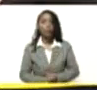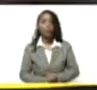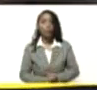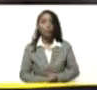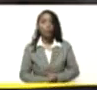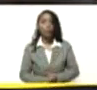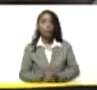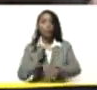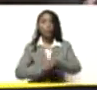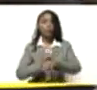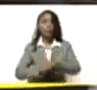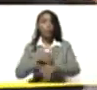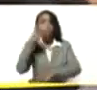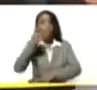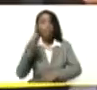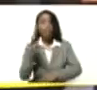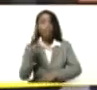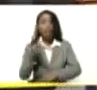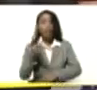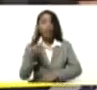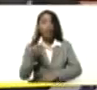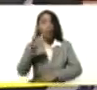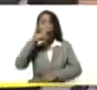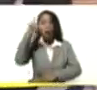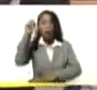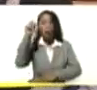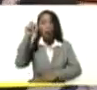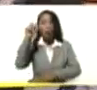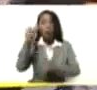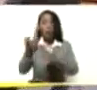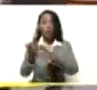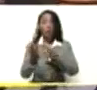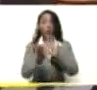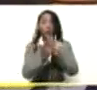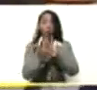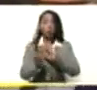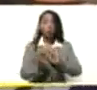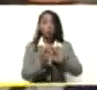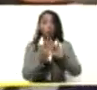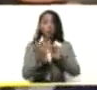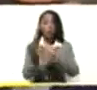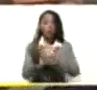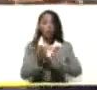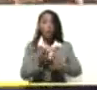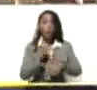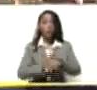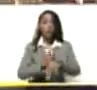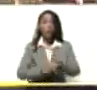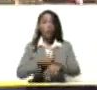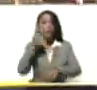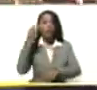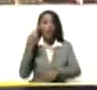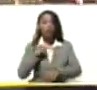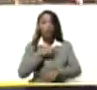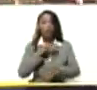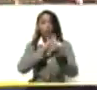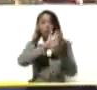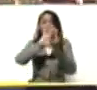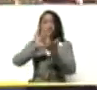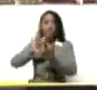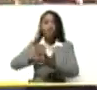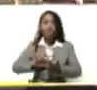En tiempo real comunico y recibo. En tiempo real nos